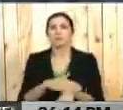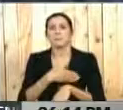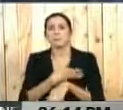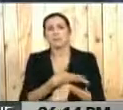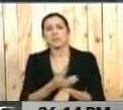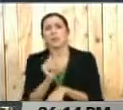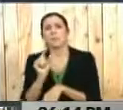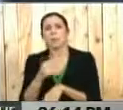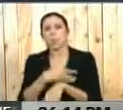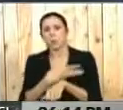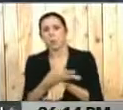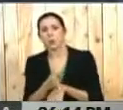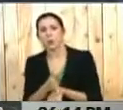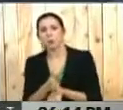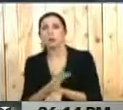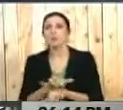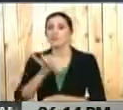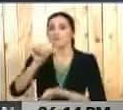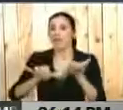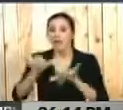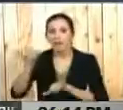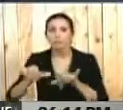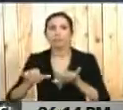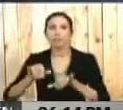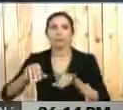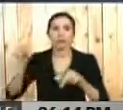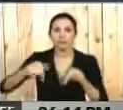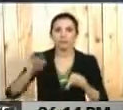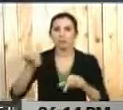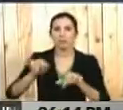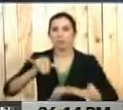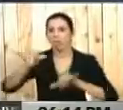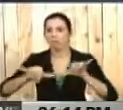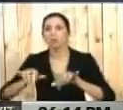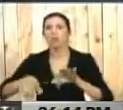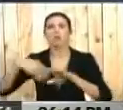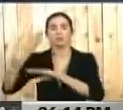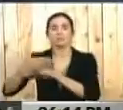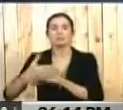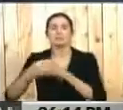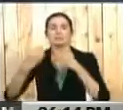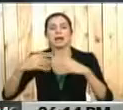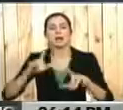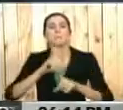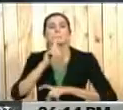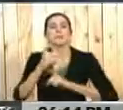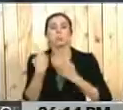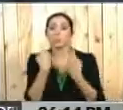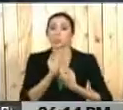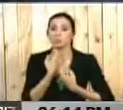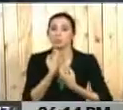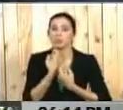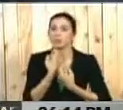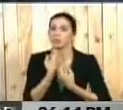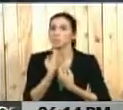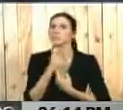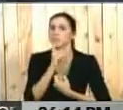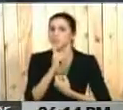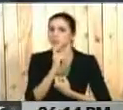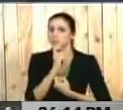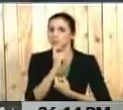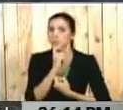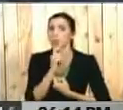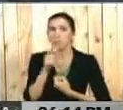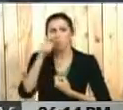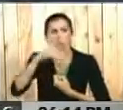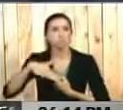¿no?, por los viajes al interior, al exterior, porque hay preguntas muy sesudas. Acuérdate que el pueblo nuestro es un pueblo formado,